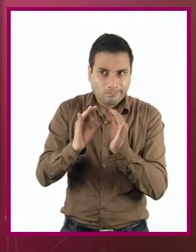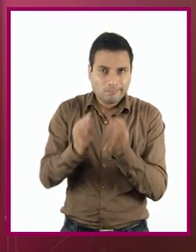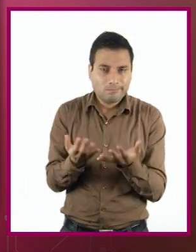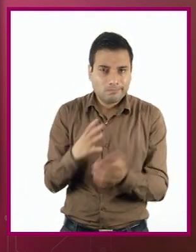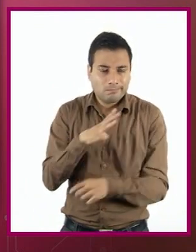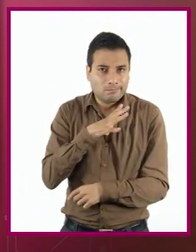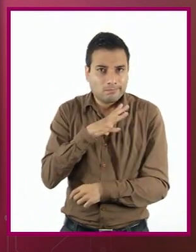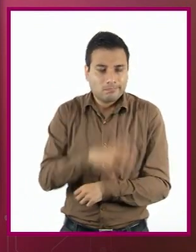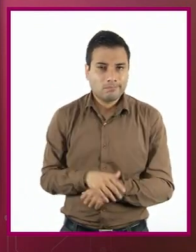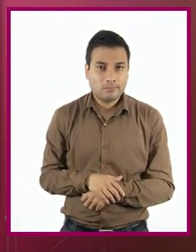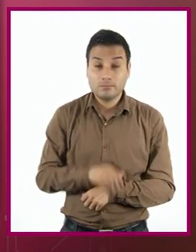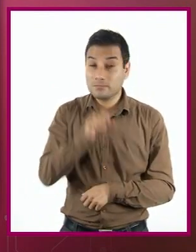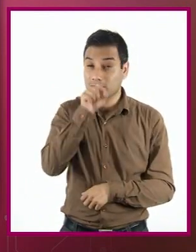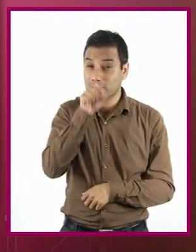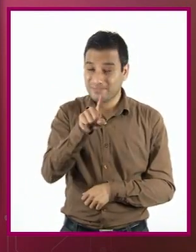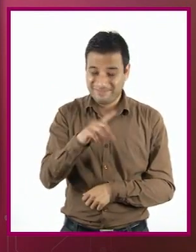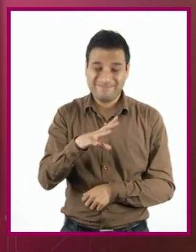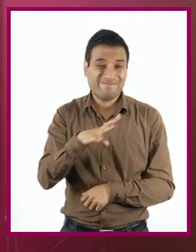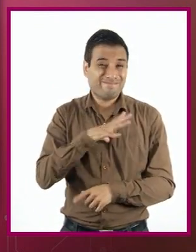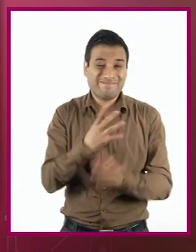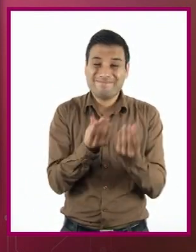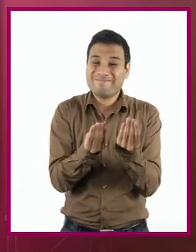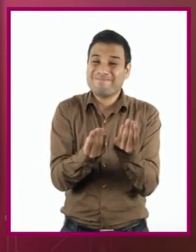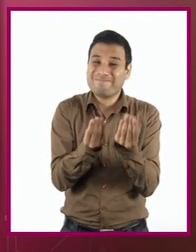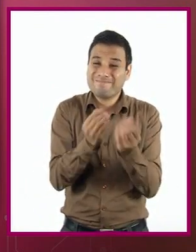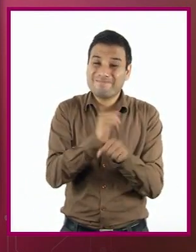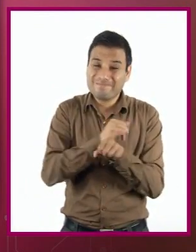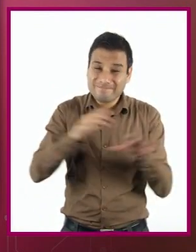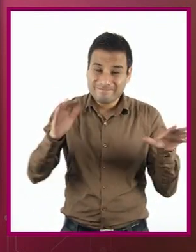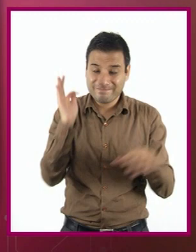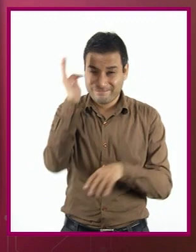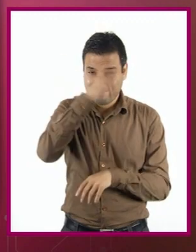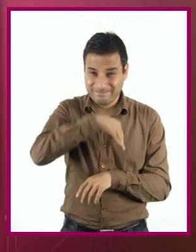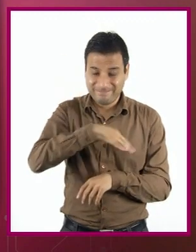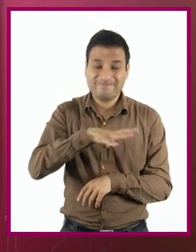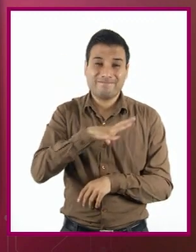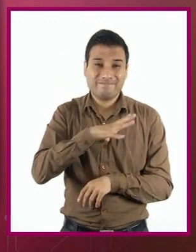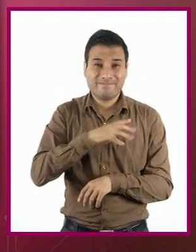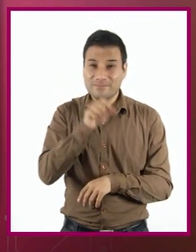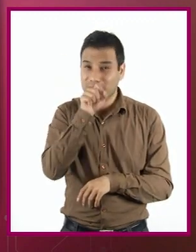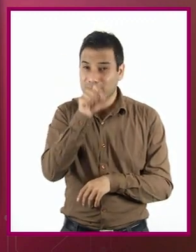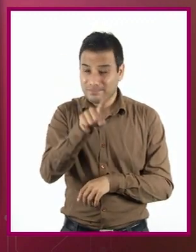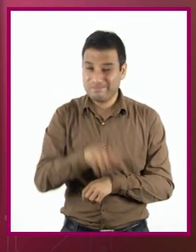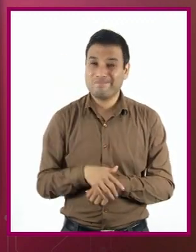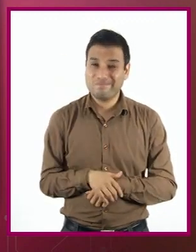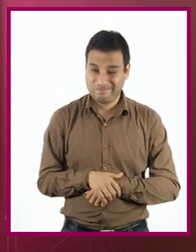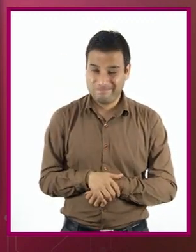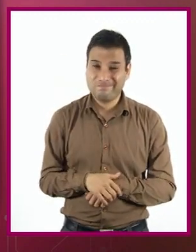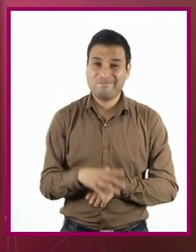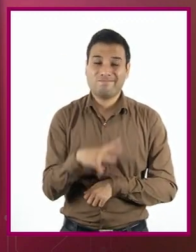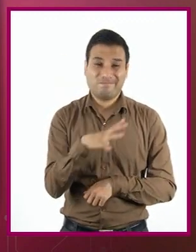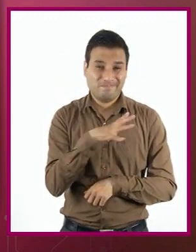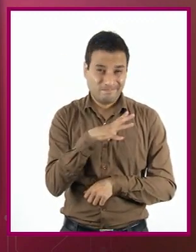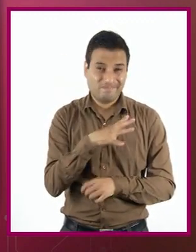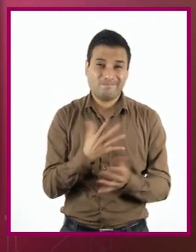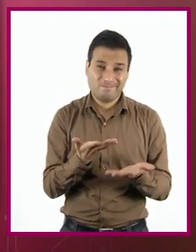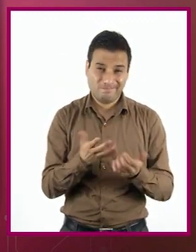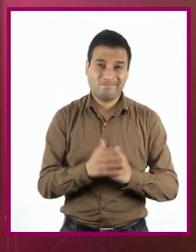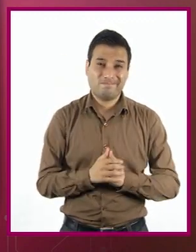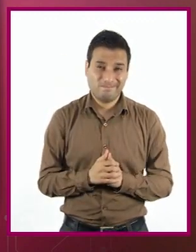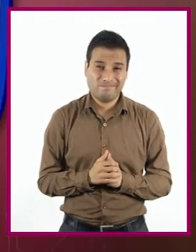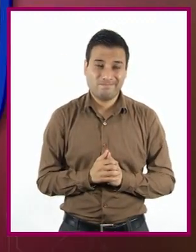reproducibles, también hay mucha información falsa. Parte de ella se esconde tras vocabulario